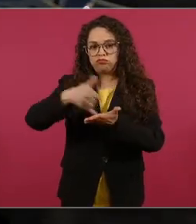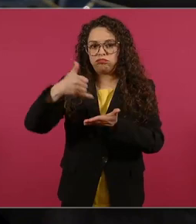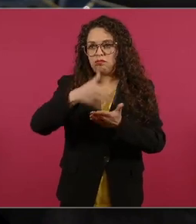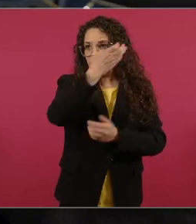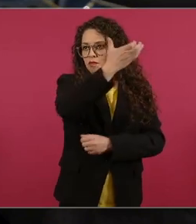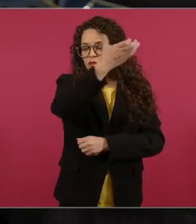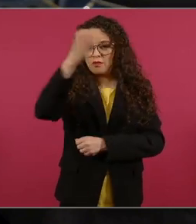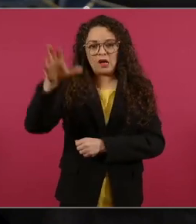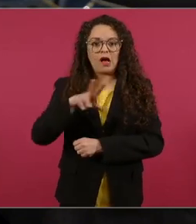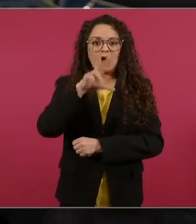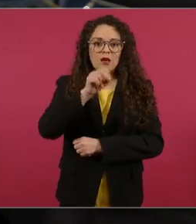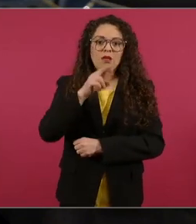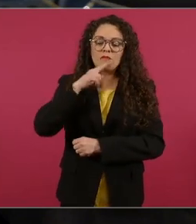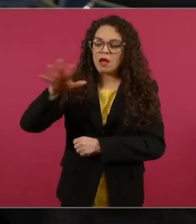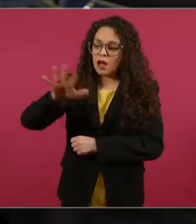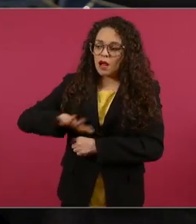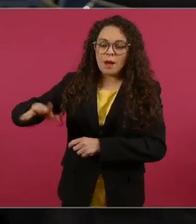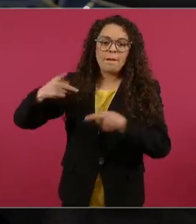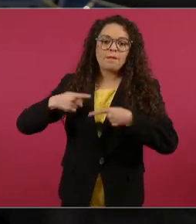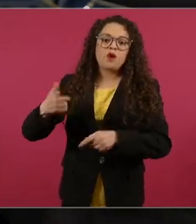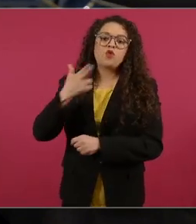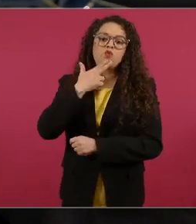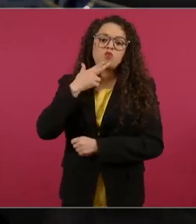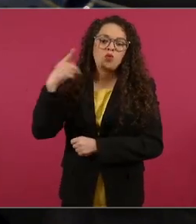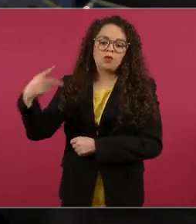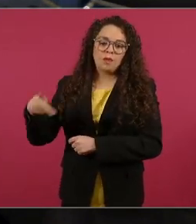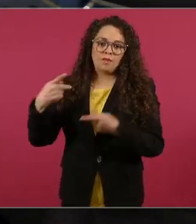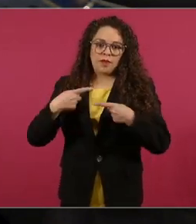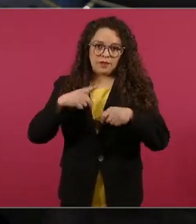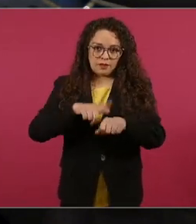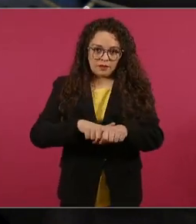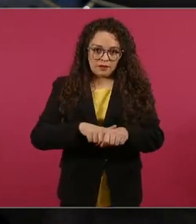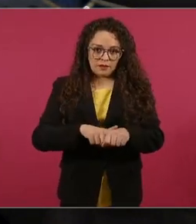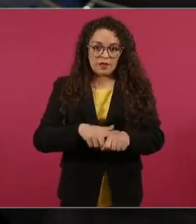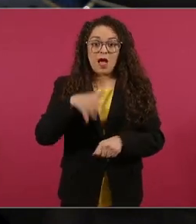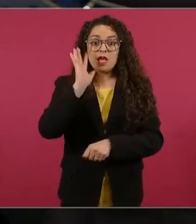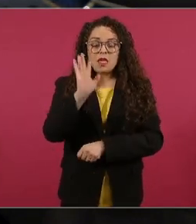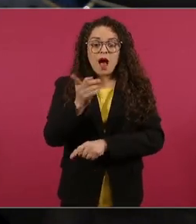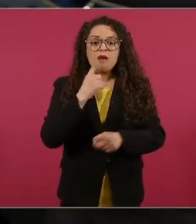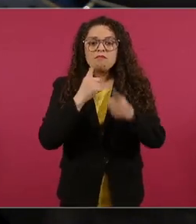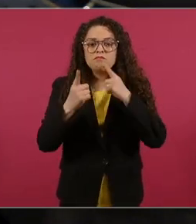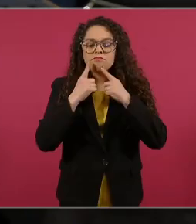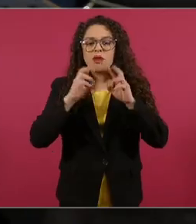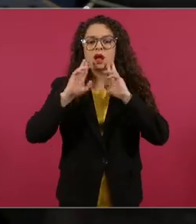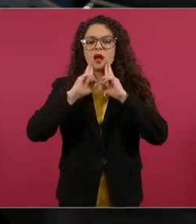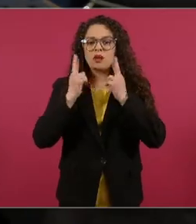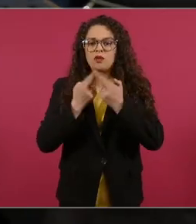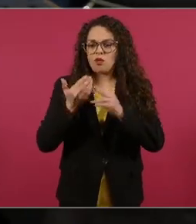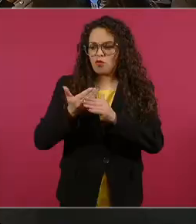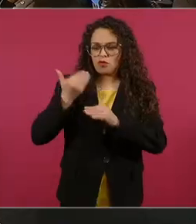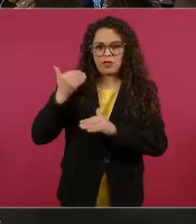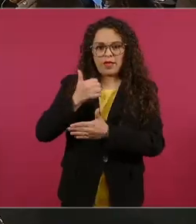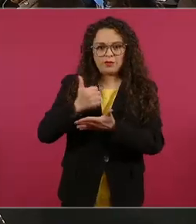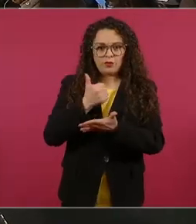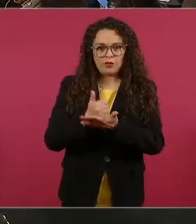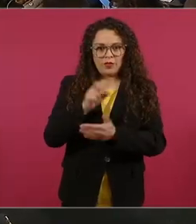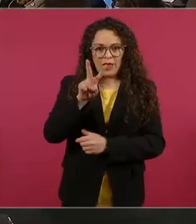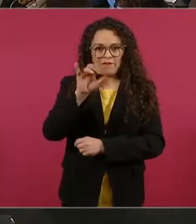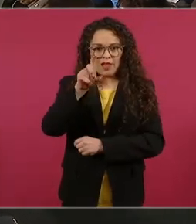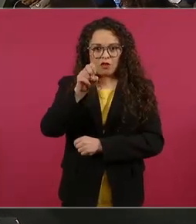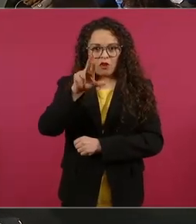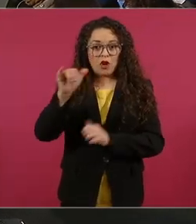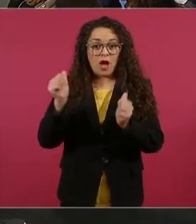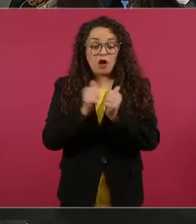la caña. A la par, ya hubo una reunión con Conagua en Ciudad Victoria, y se hizo